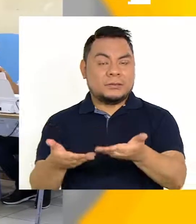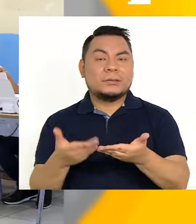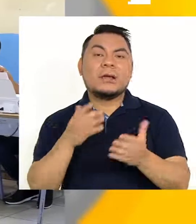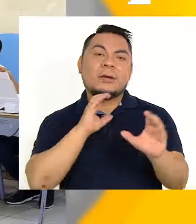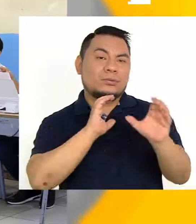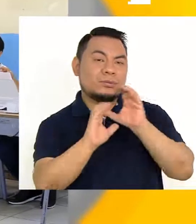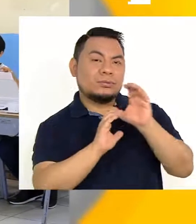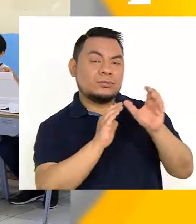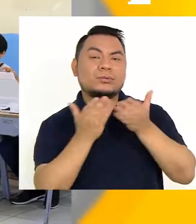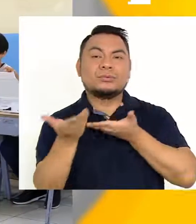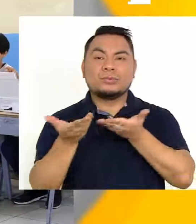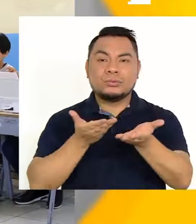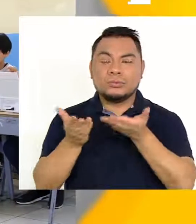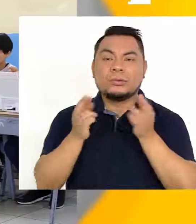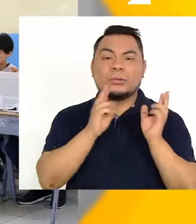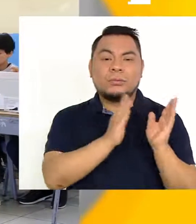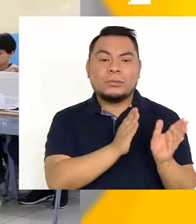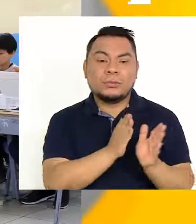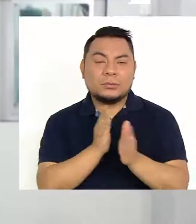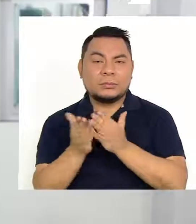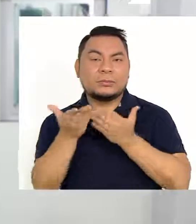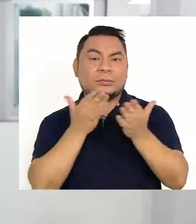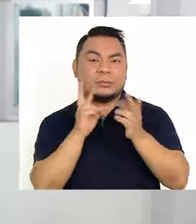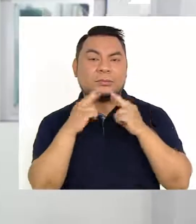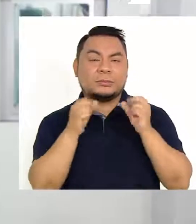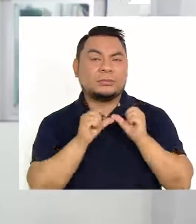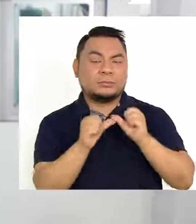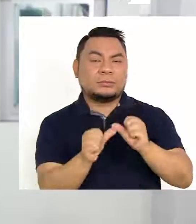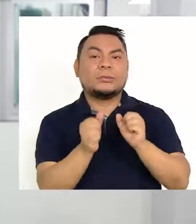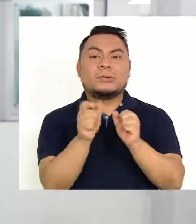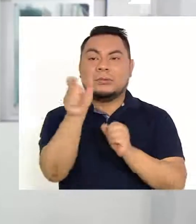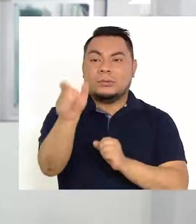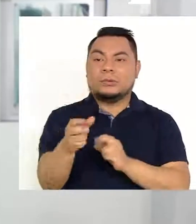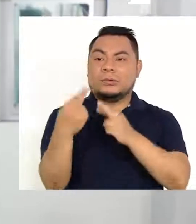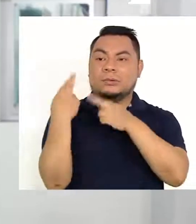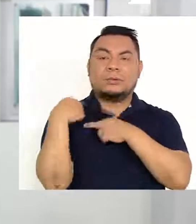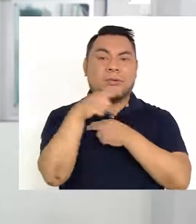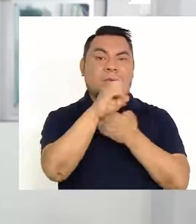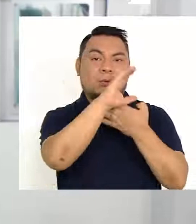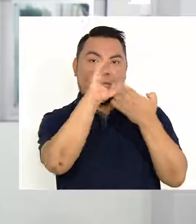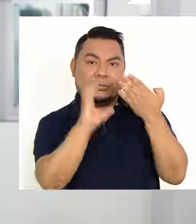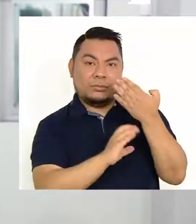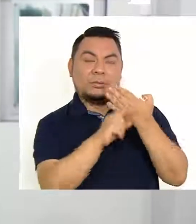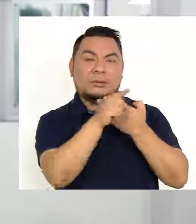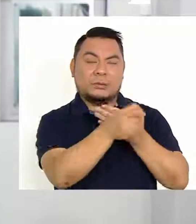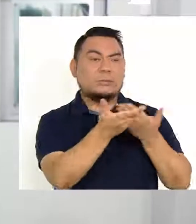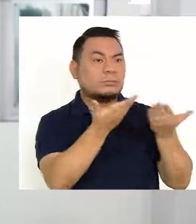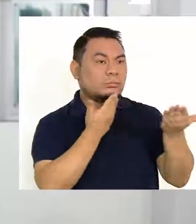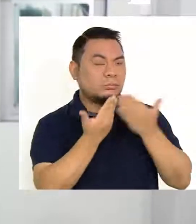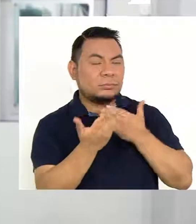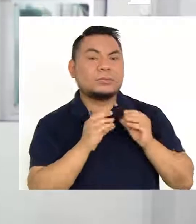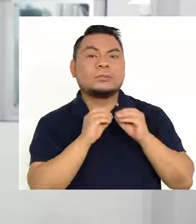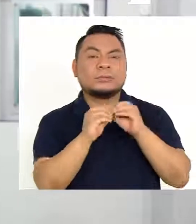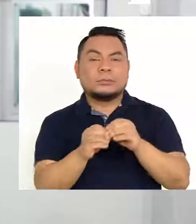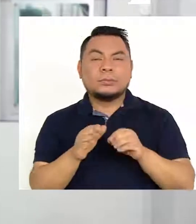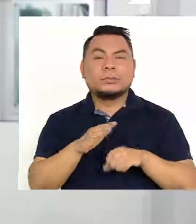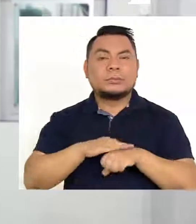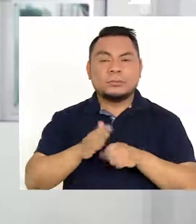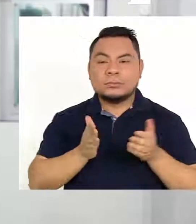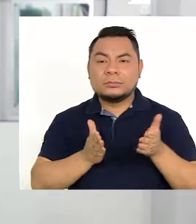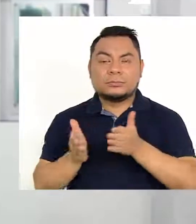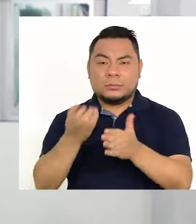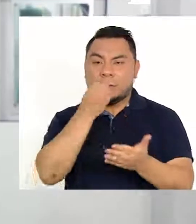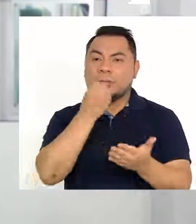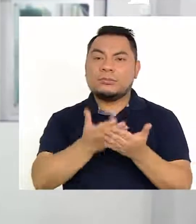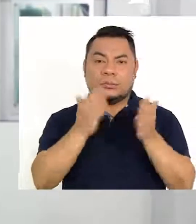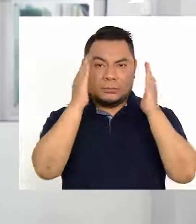desarrollando el diálogo y la coordinación permanente, continua, con representantes del CONADIS para implementar estrategias